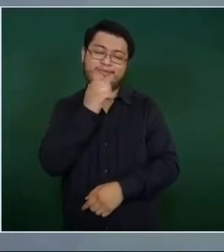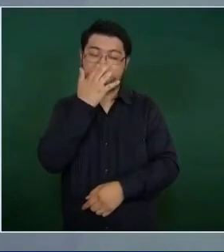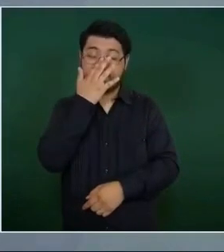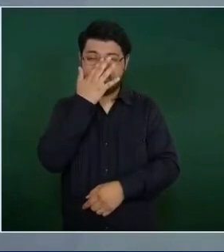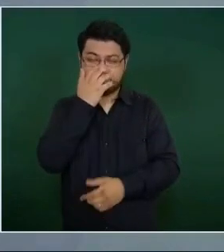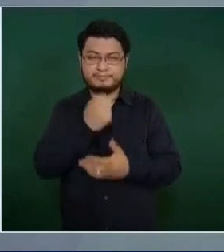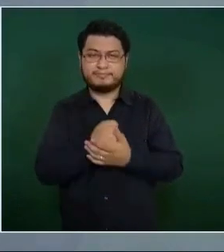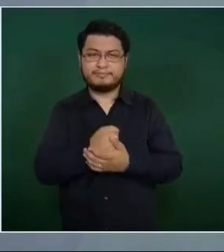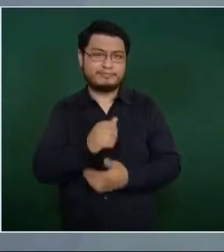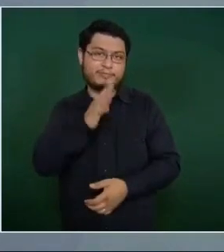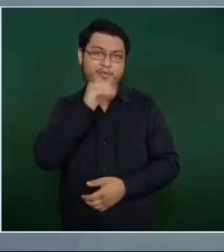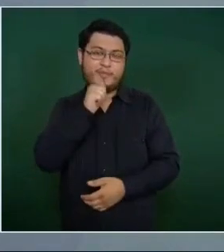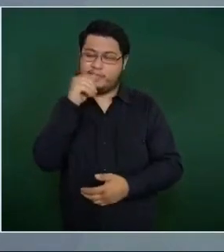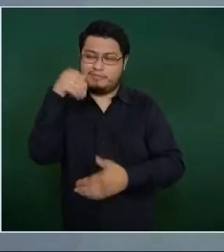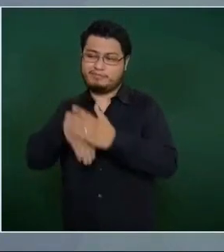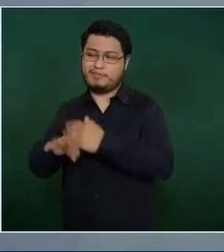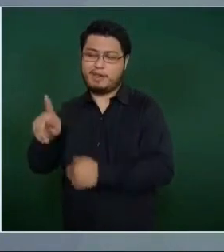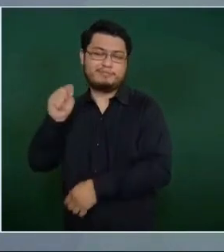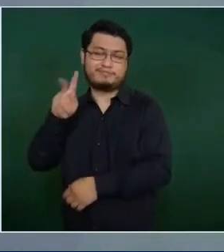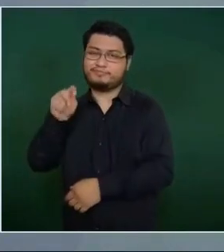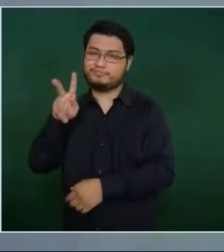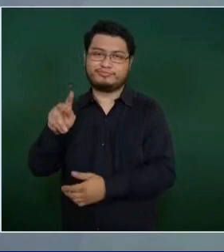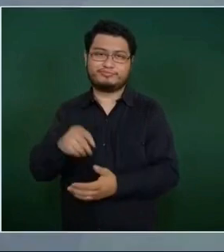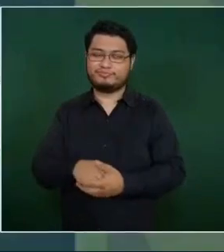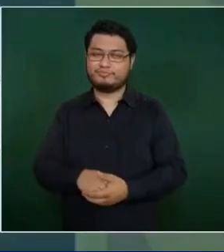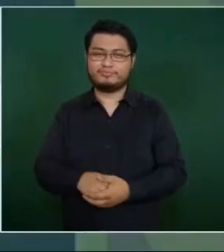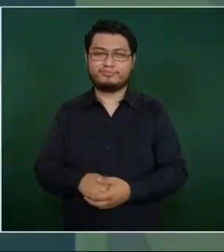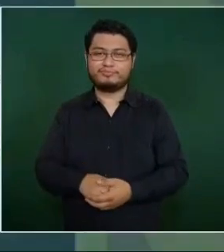entrar a la televisión.